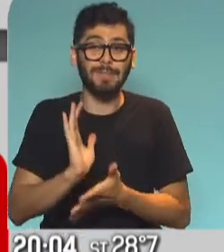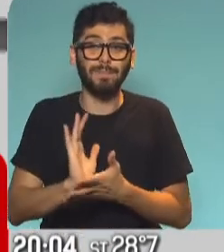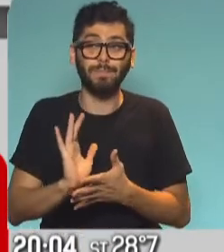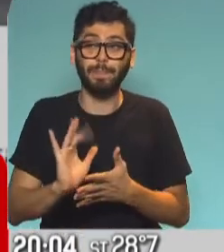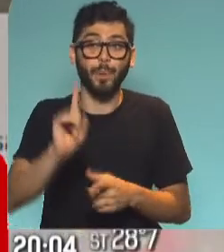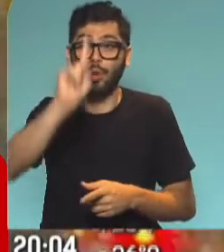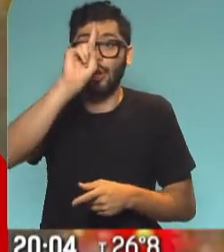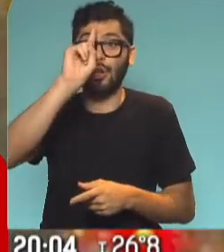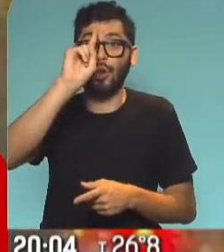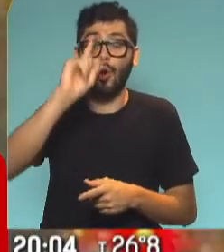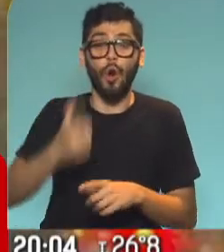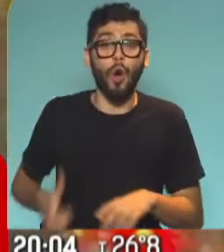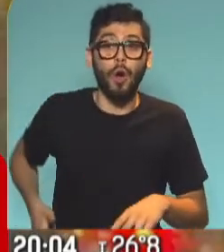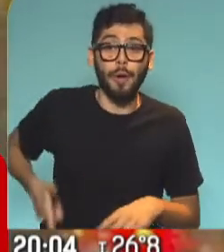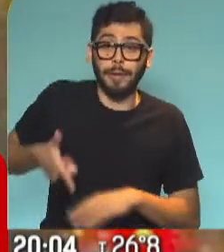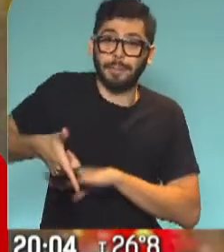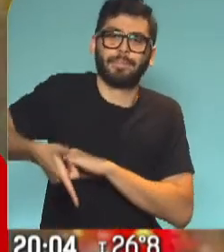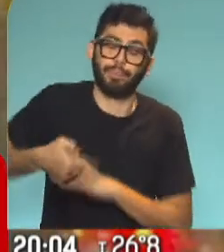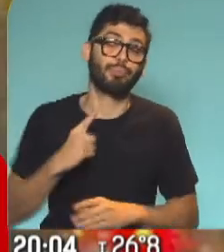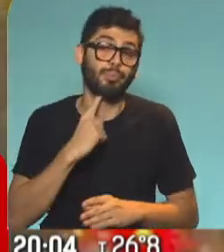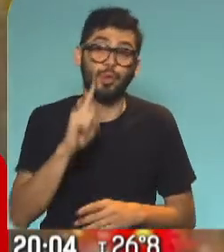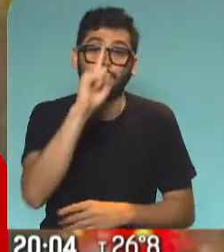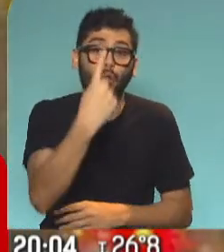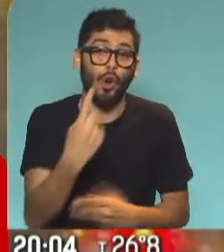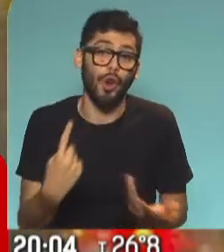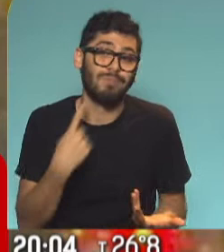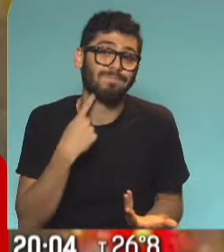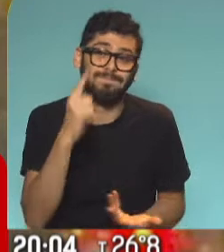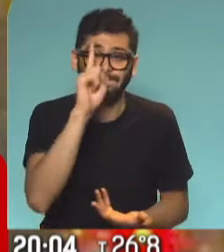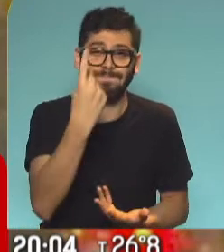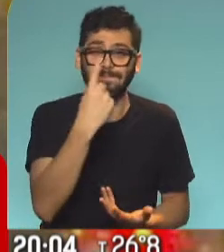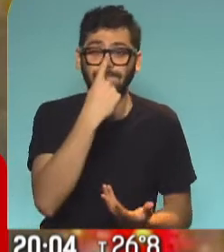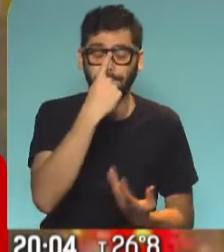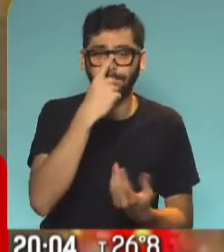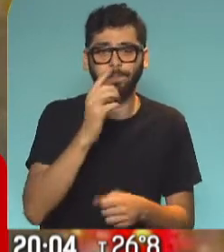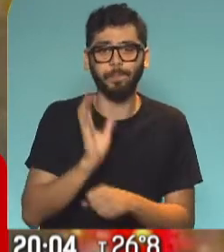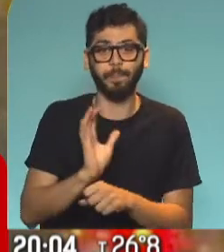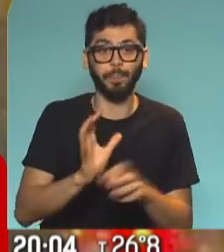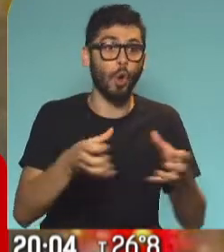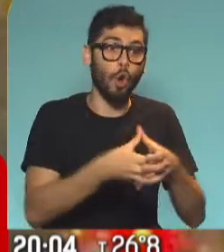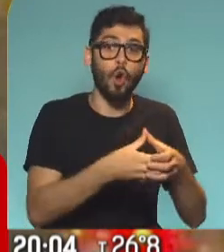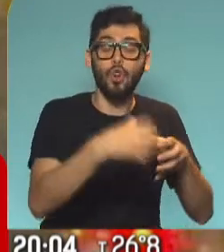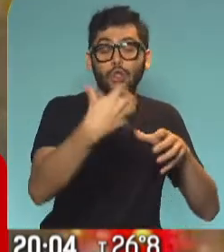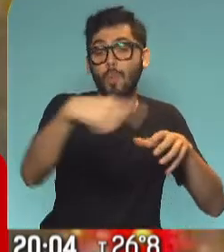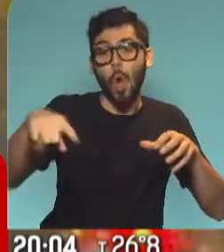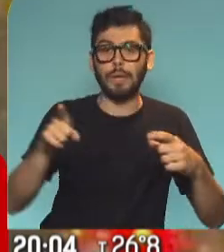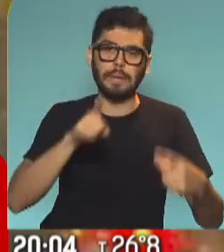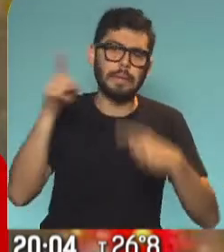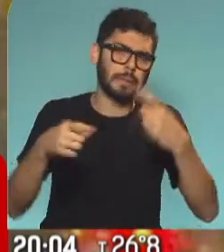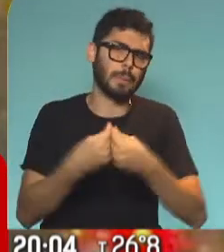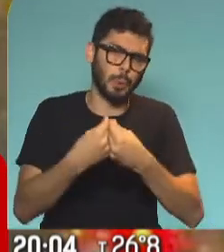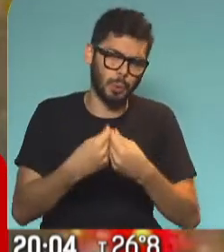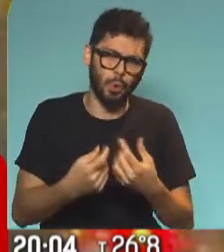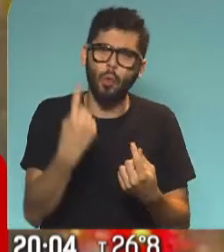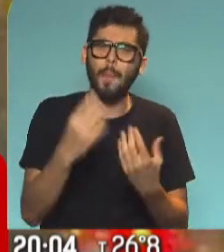cargó nada más y nada menos que a un ministro. La reacción inmediata de la oposición en varios sectores. Entre ellos, uno de los que habló fue el